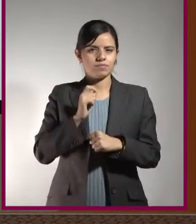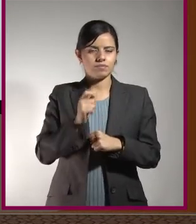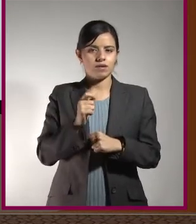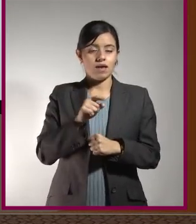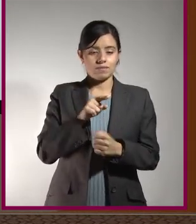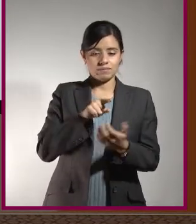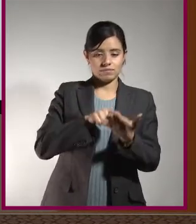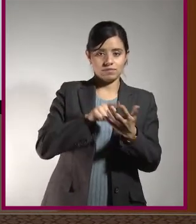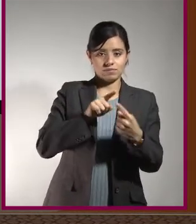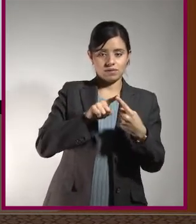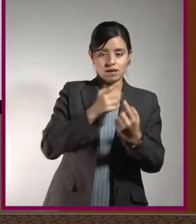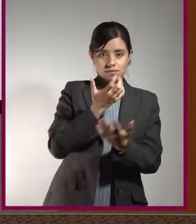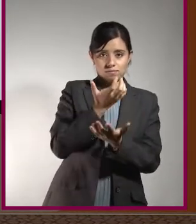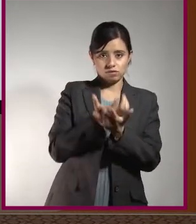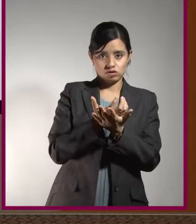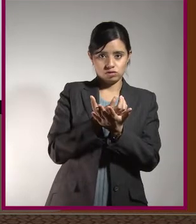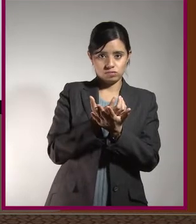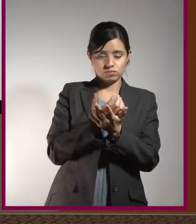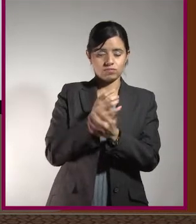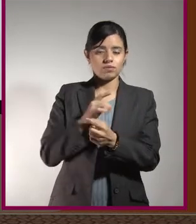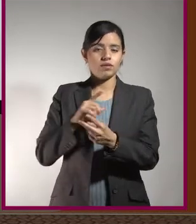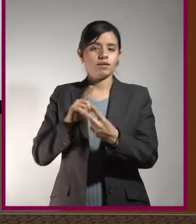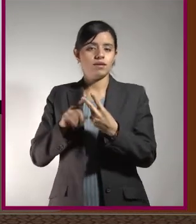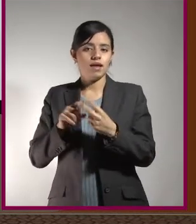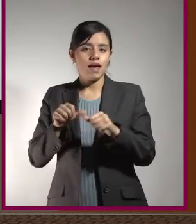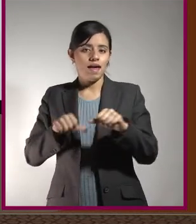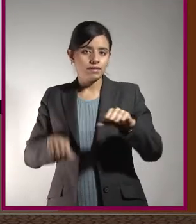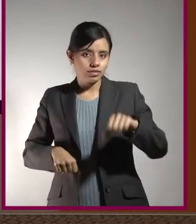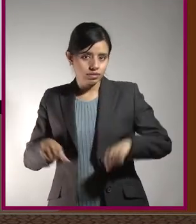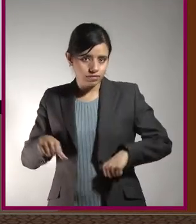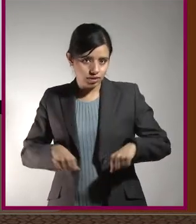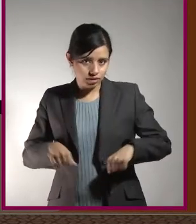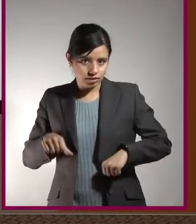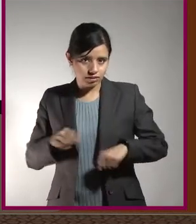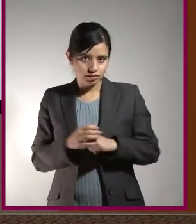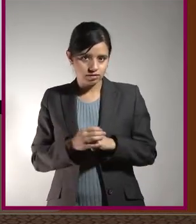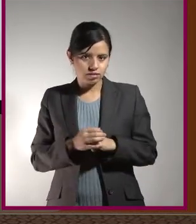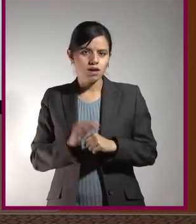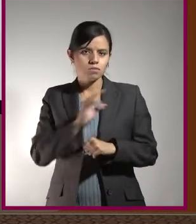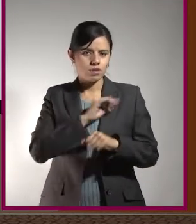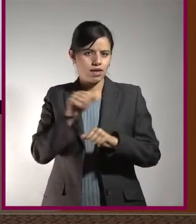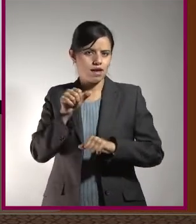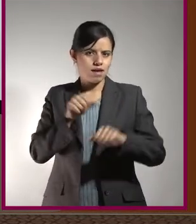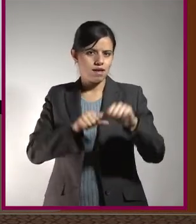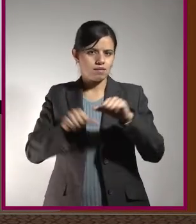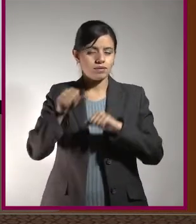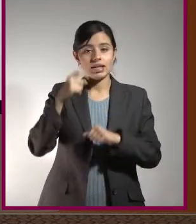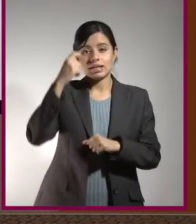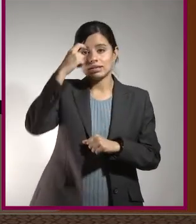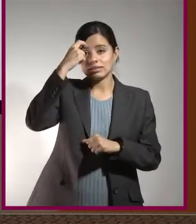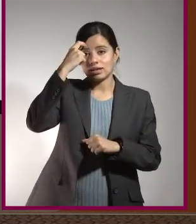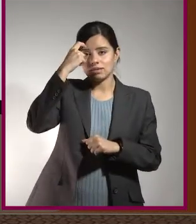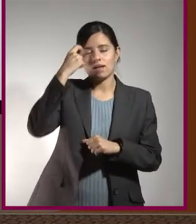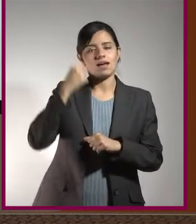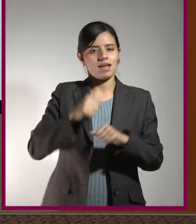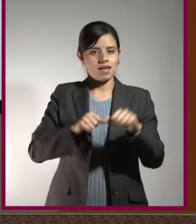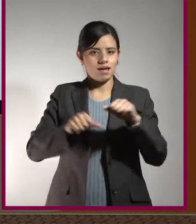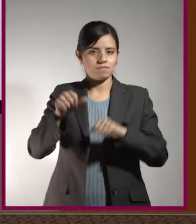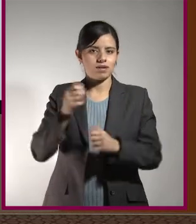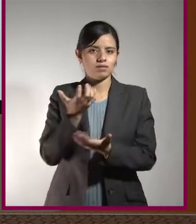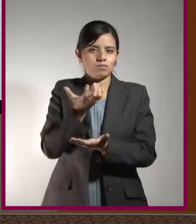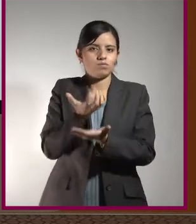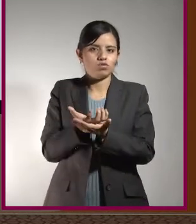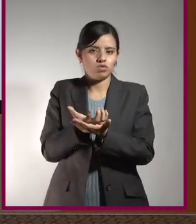que ver con el reposo y el modo que tiene que ver con la actividad. Entonces, nuestro cerebro se pone en modo